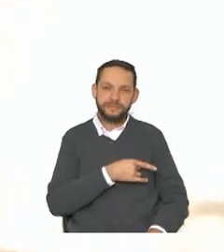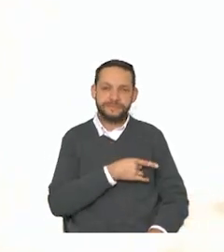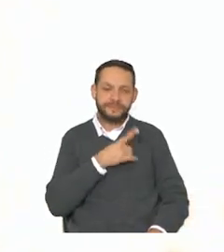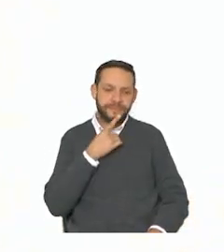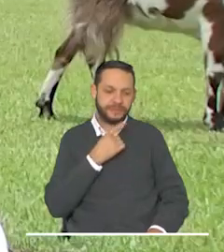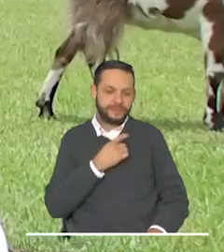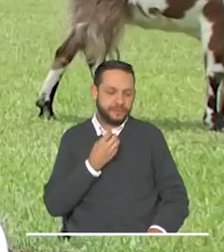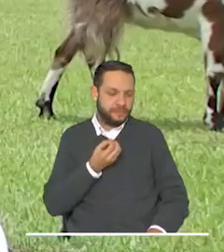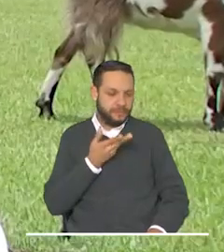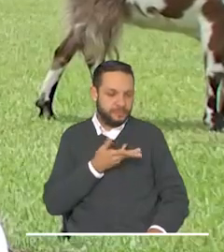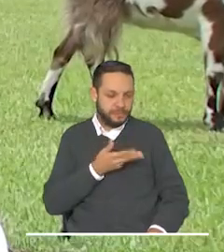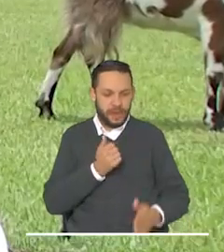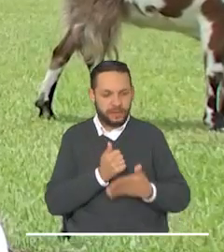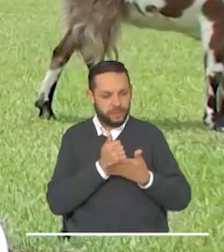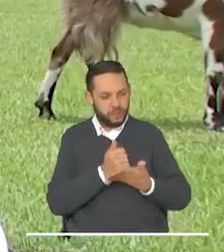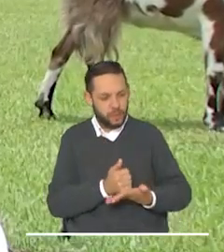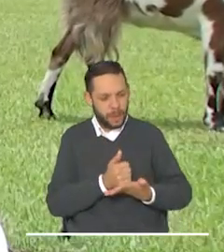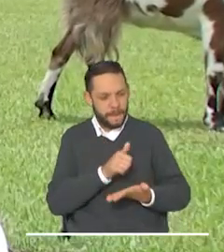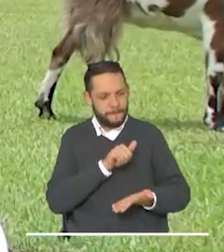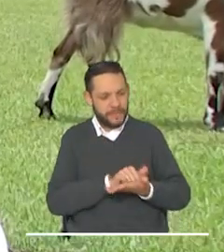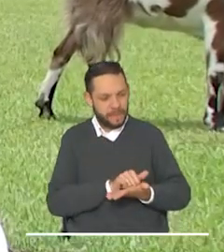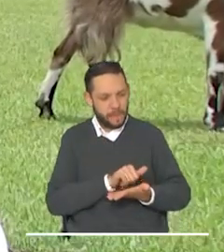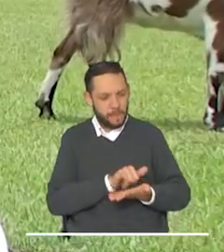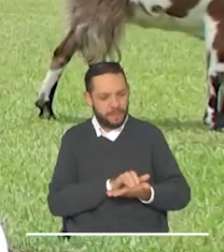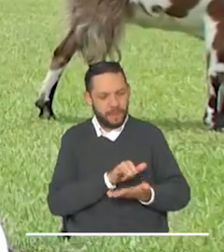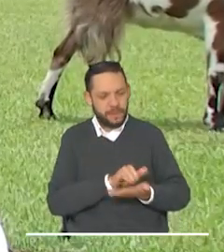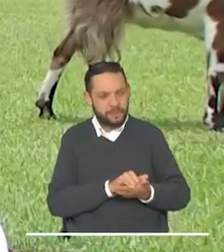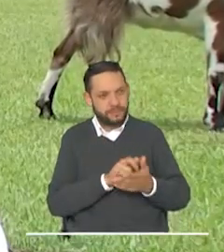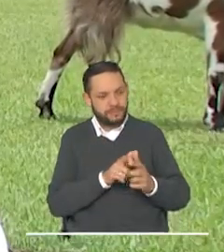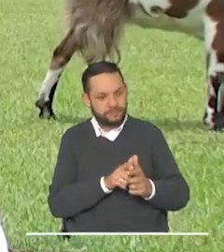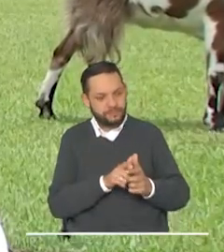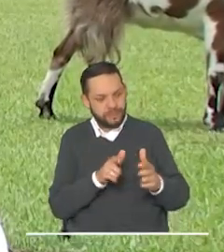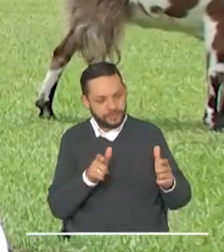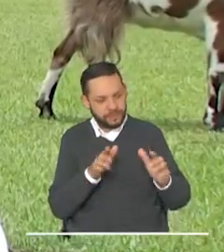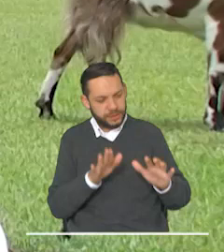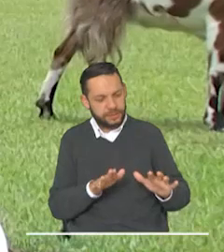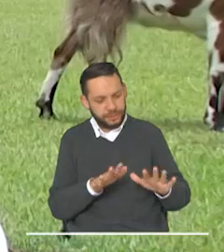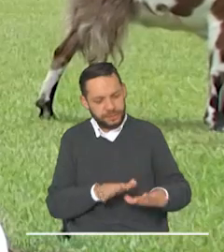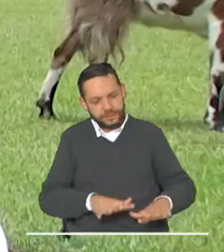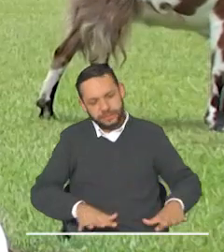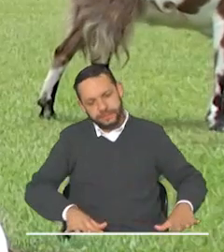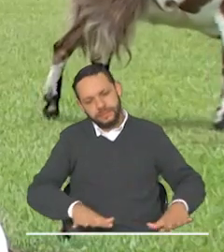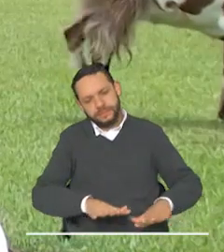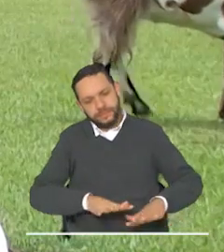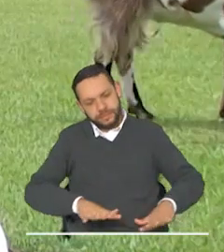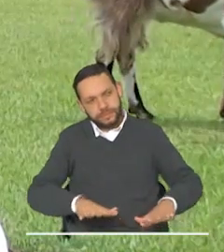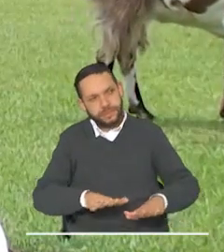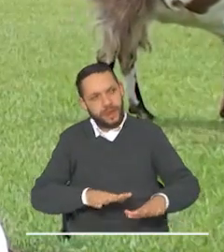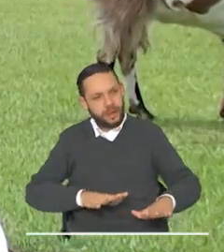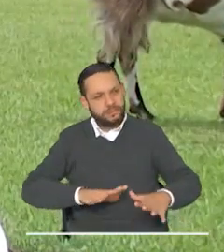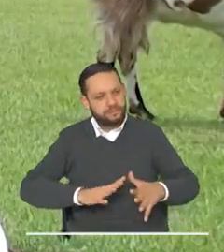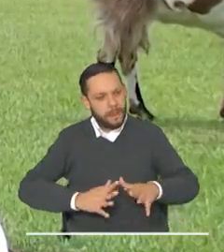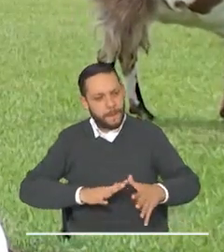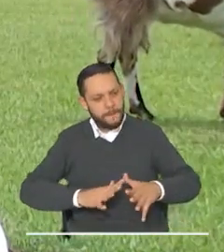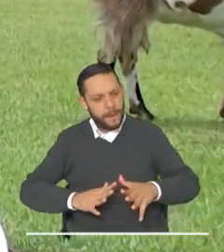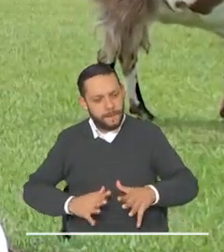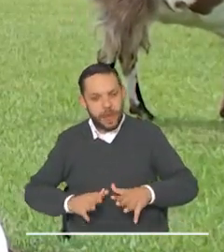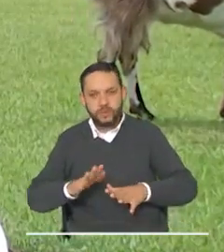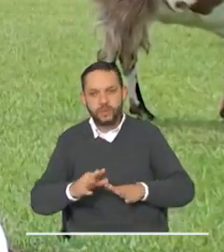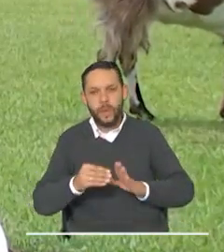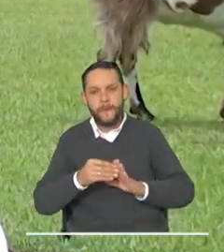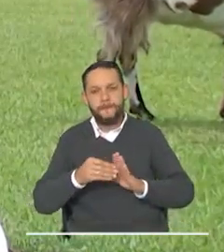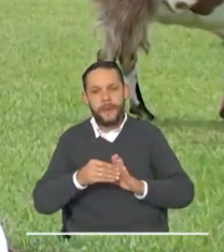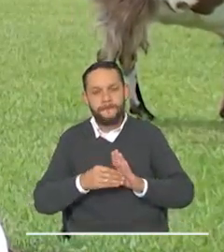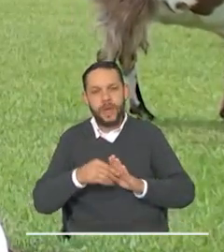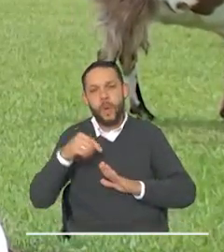para de esta manera empezar a abundar y profundizar en asuntos holotrópicos en asuntos de de de profundización